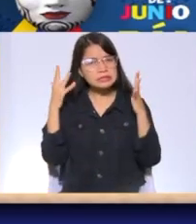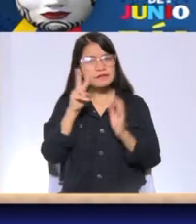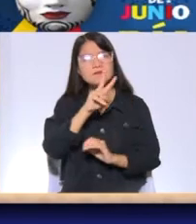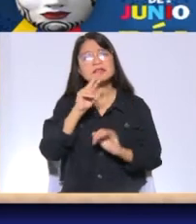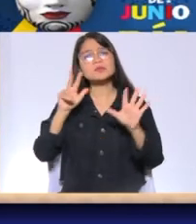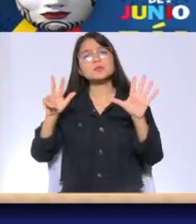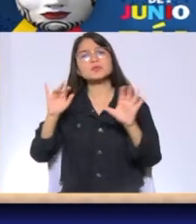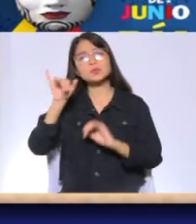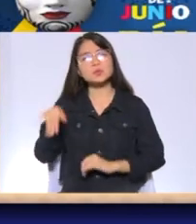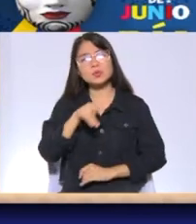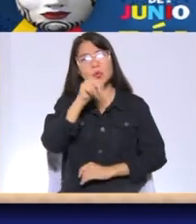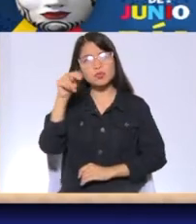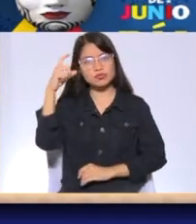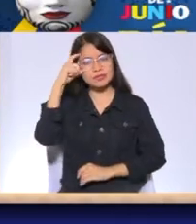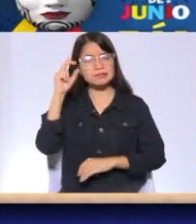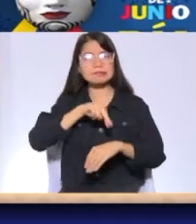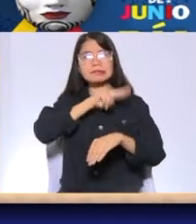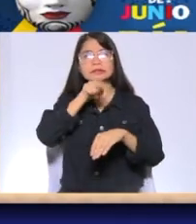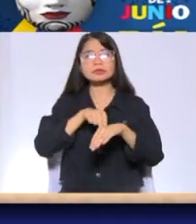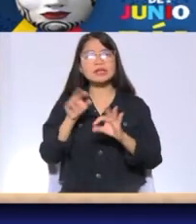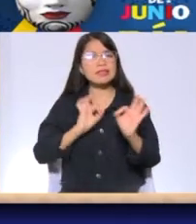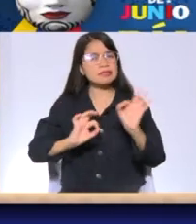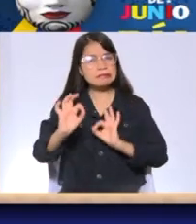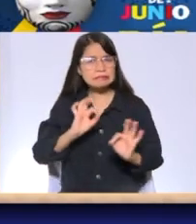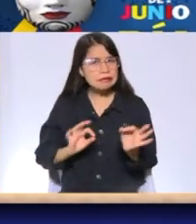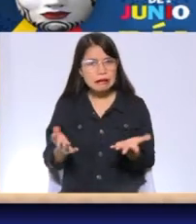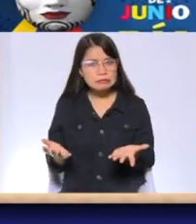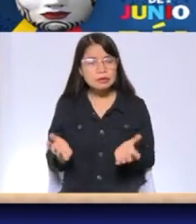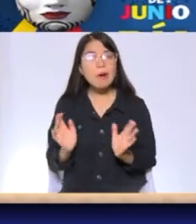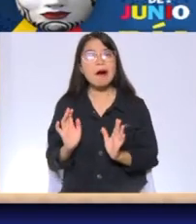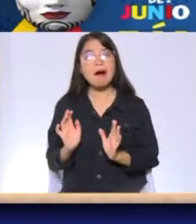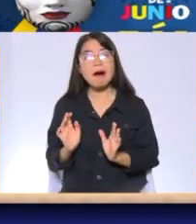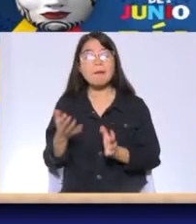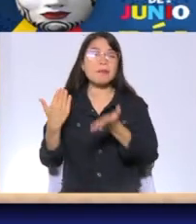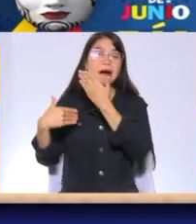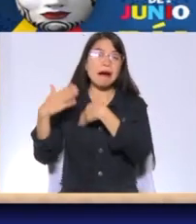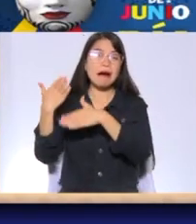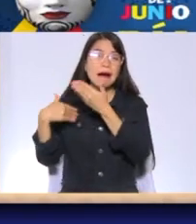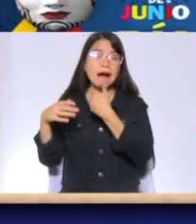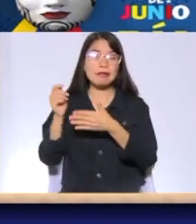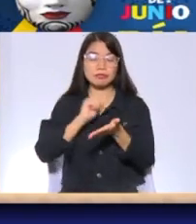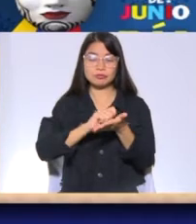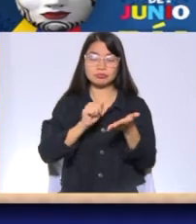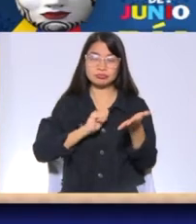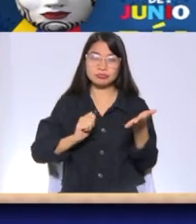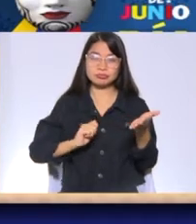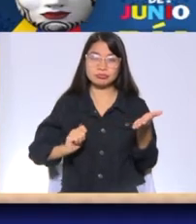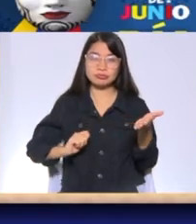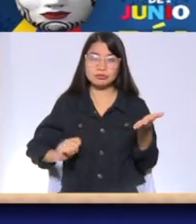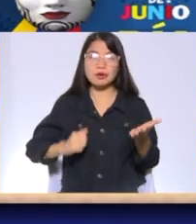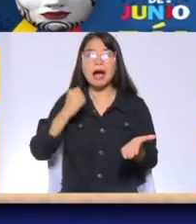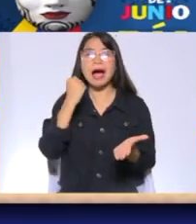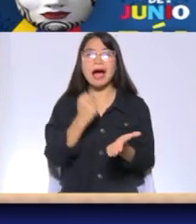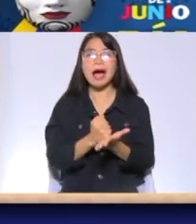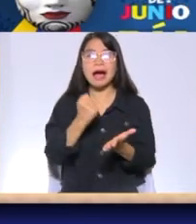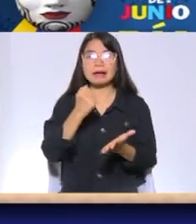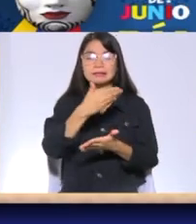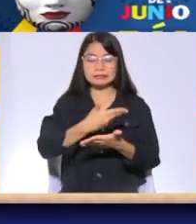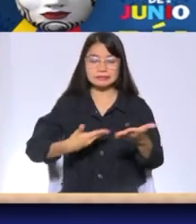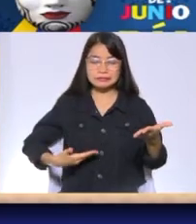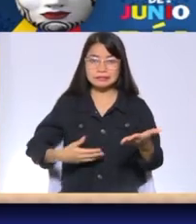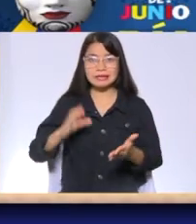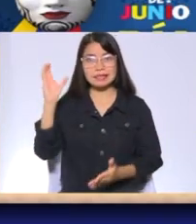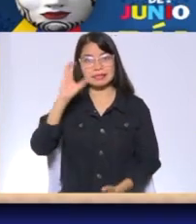Nacional del Teatro? Bueno, porque eso hace una referencia a un registro o un libro de actas del Cabildo del Caracas, donde se